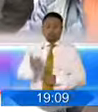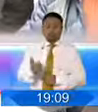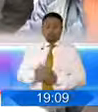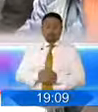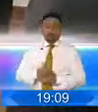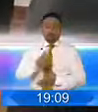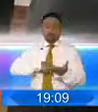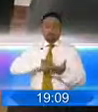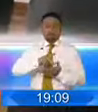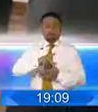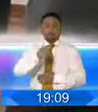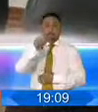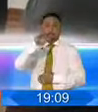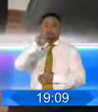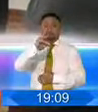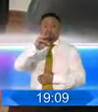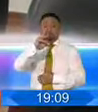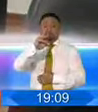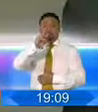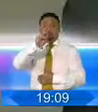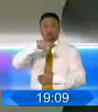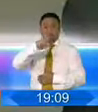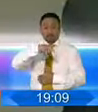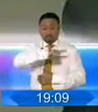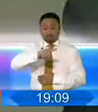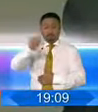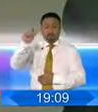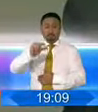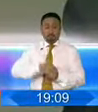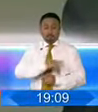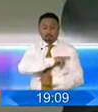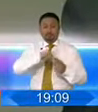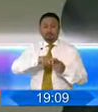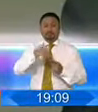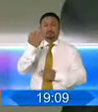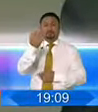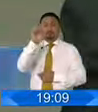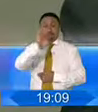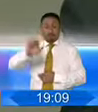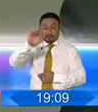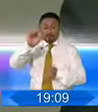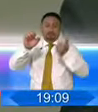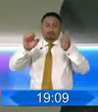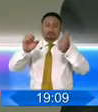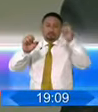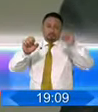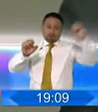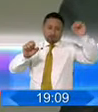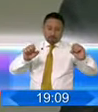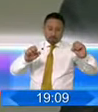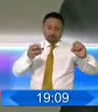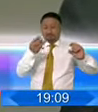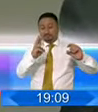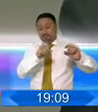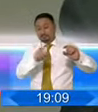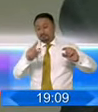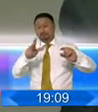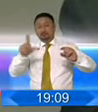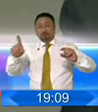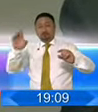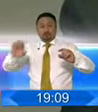el impuesto durante los 6 primeros meses del año. Hasta el 15 de enero de un 10%, del 16 de enero al 31 de